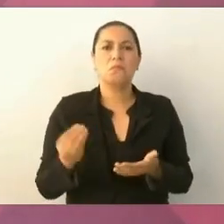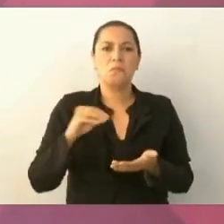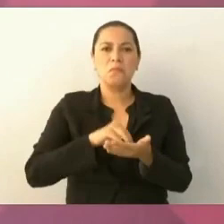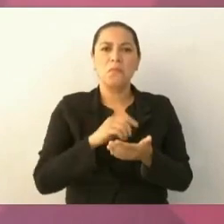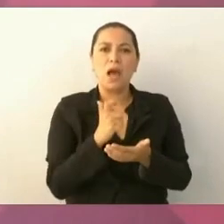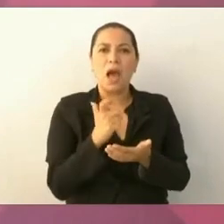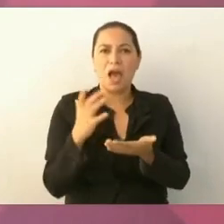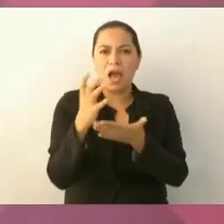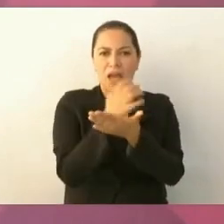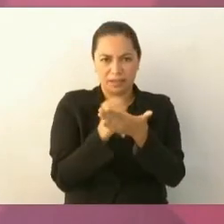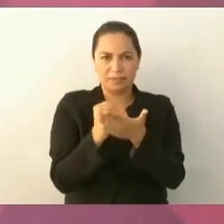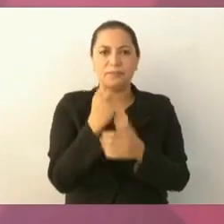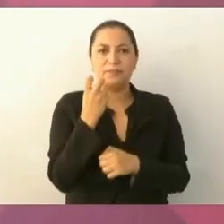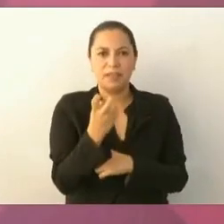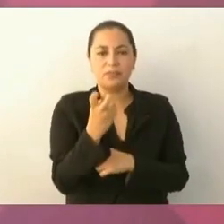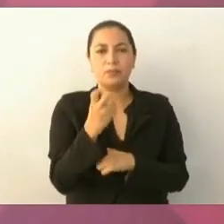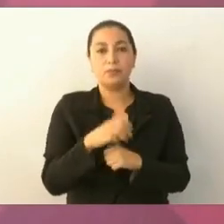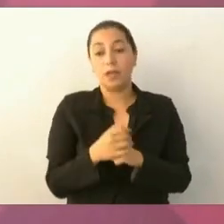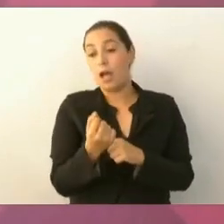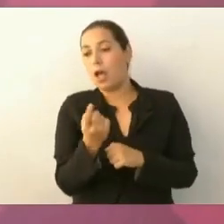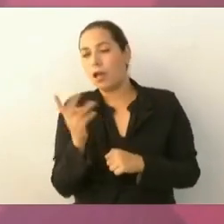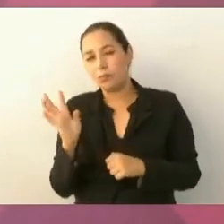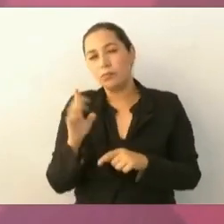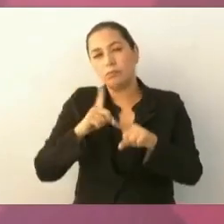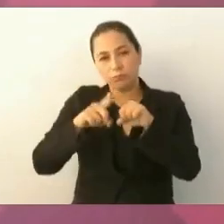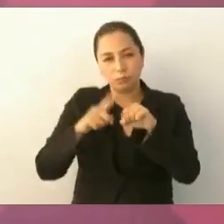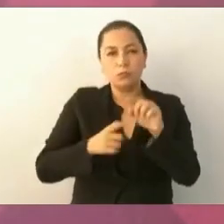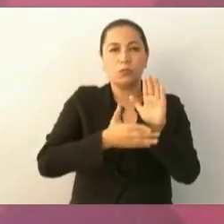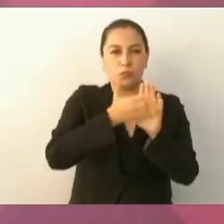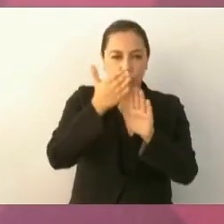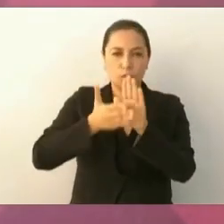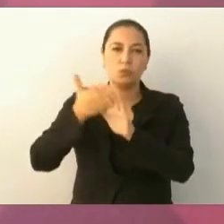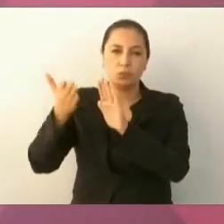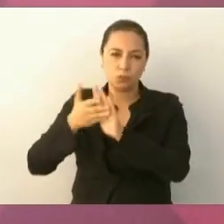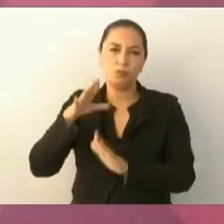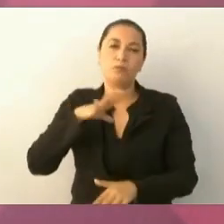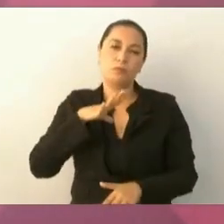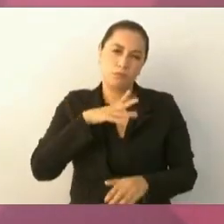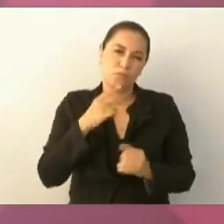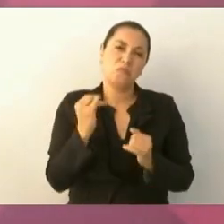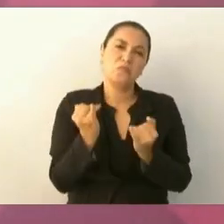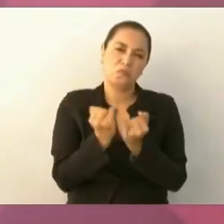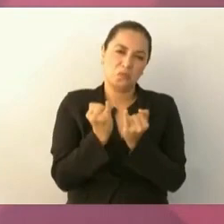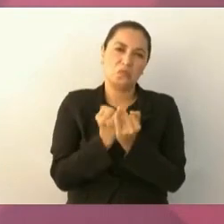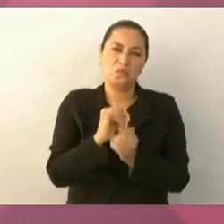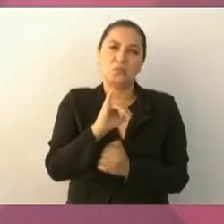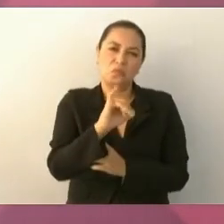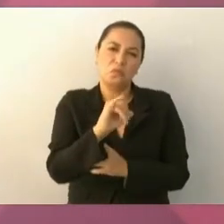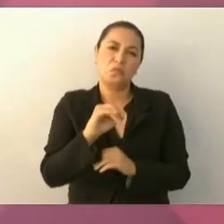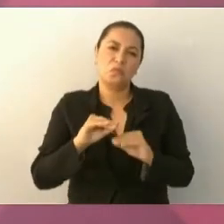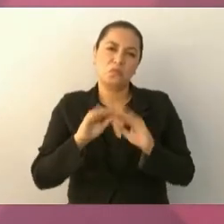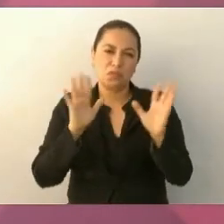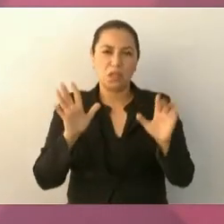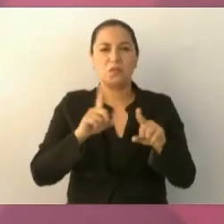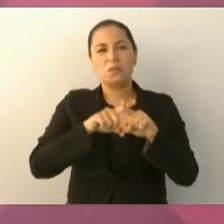Hay obreros de la construcción, claro, un fierrero, un